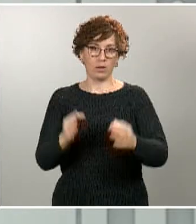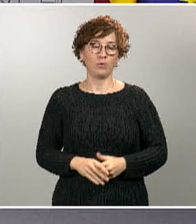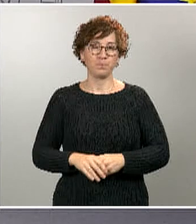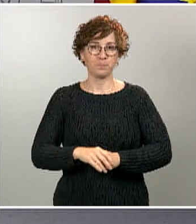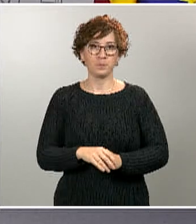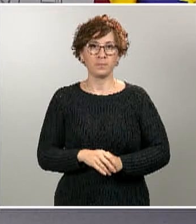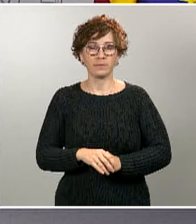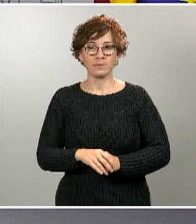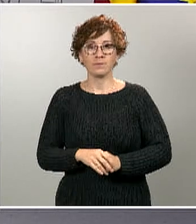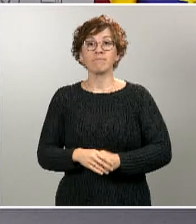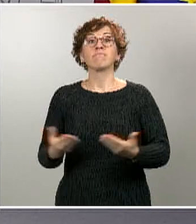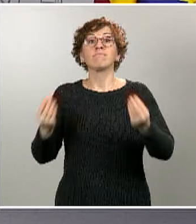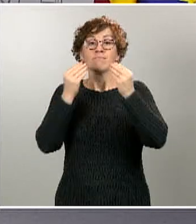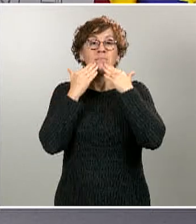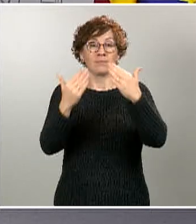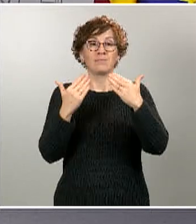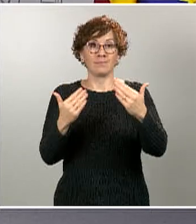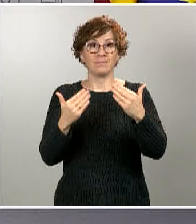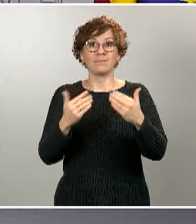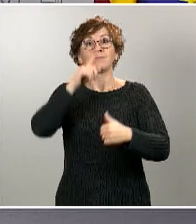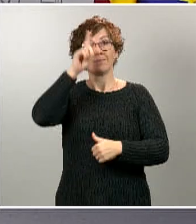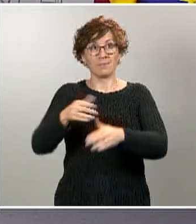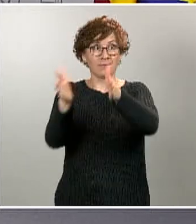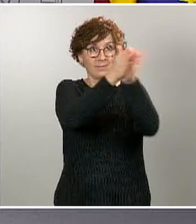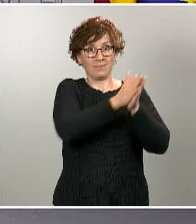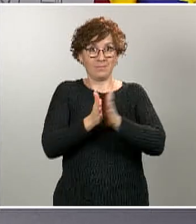Ministros, pues muchísimas gracias. Gracias a todos los compañeros, a los periodistas